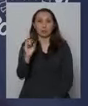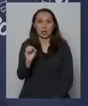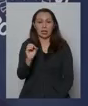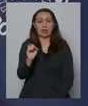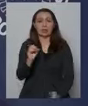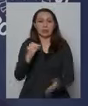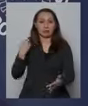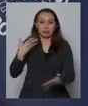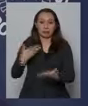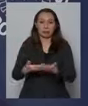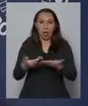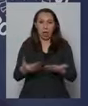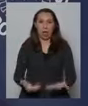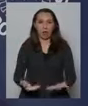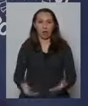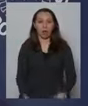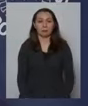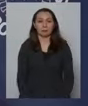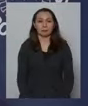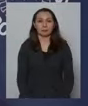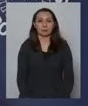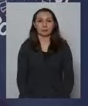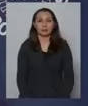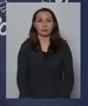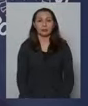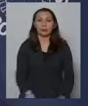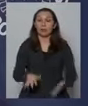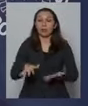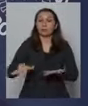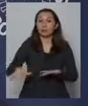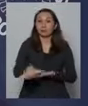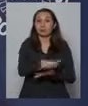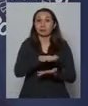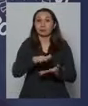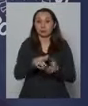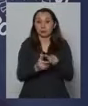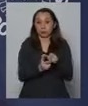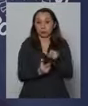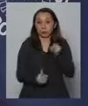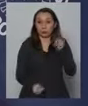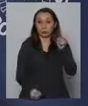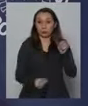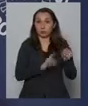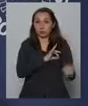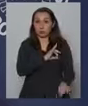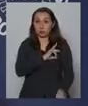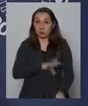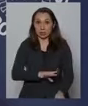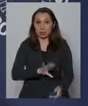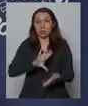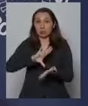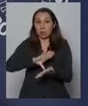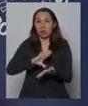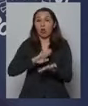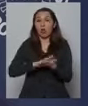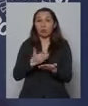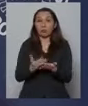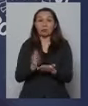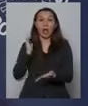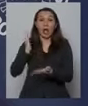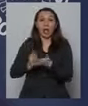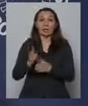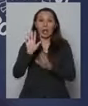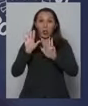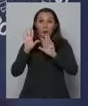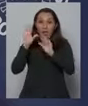fallecidos a la fecha. La situación a nivel nacional en nuestro país hasta las 21 horas del día